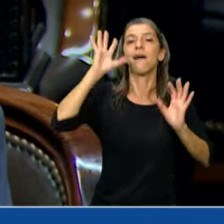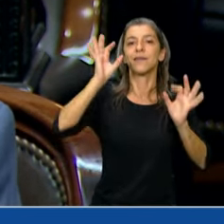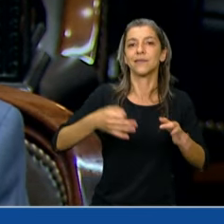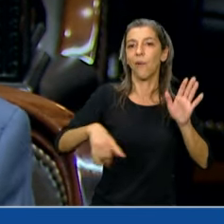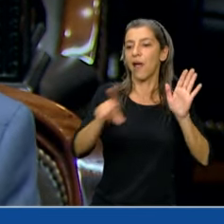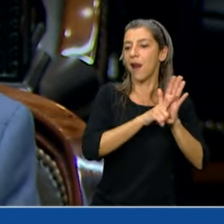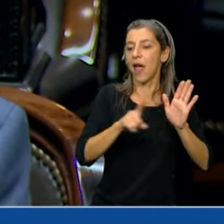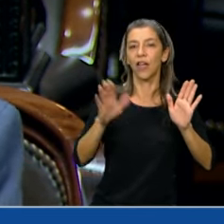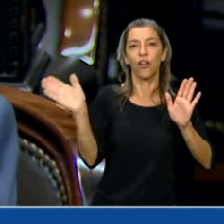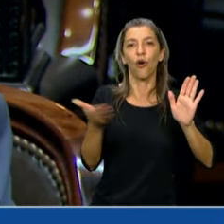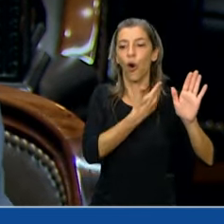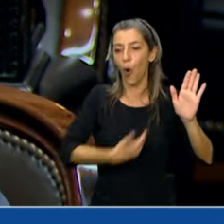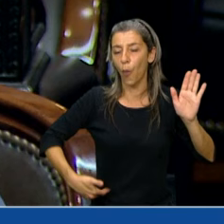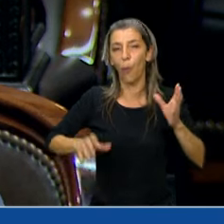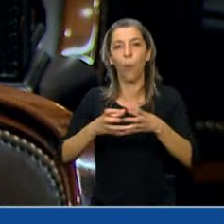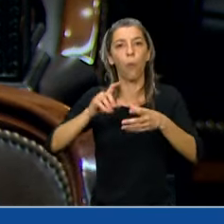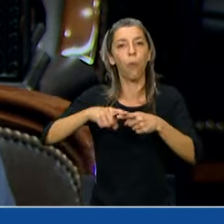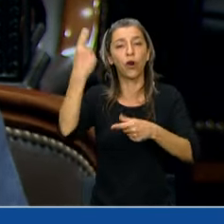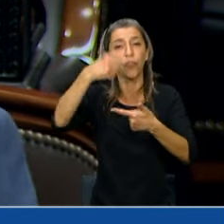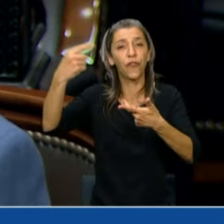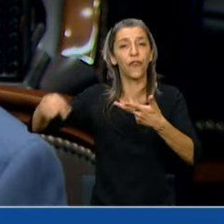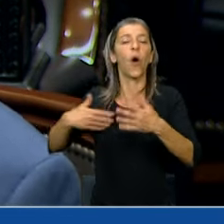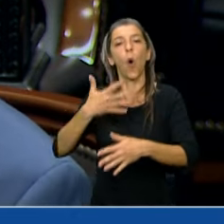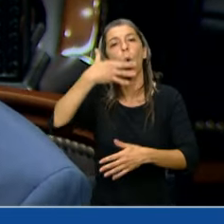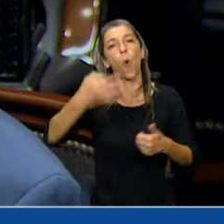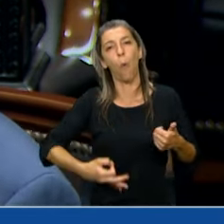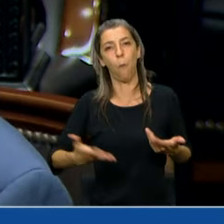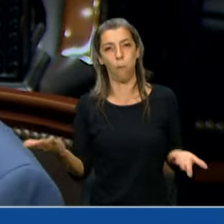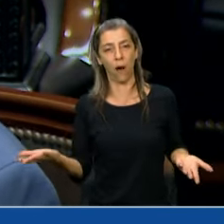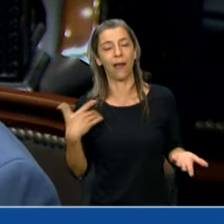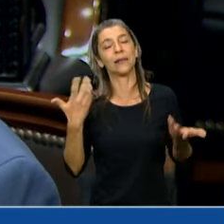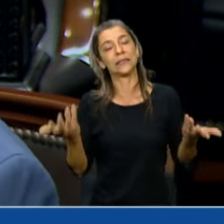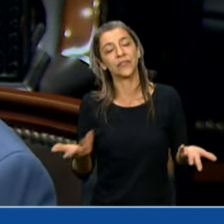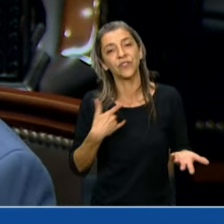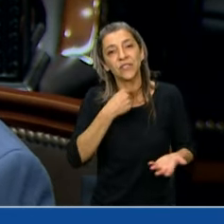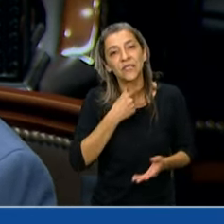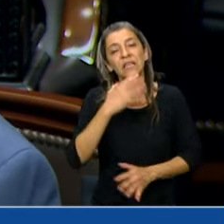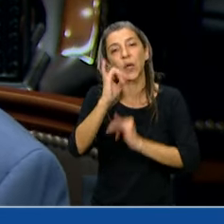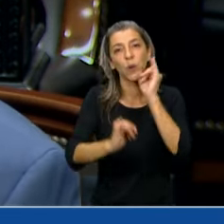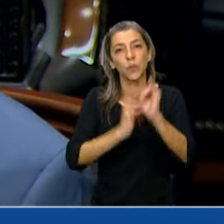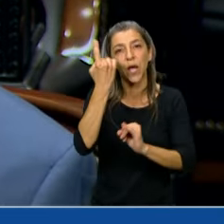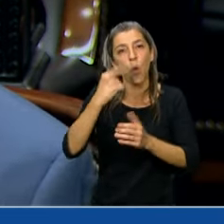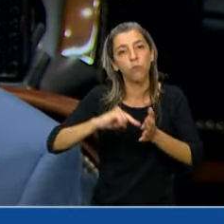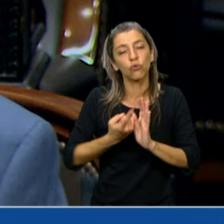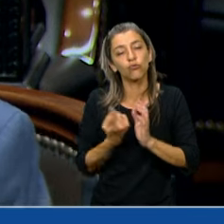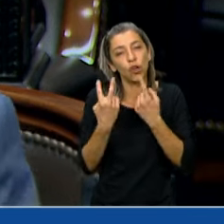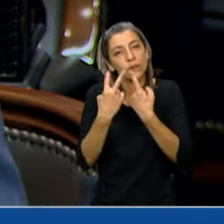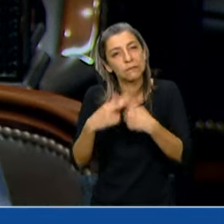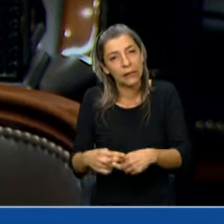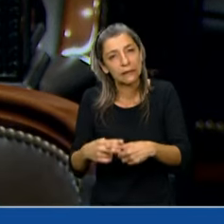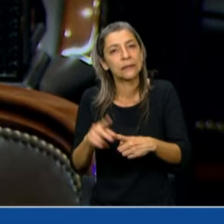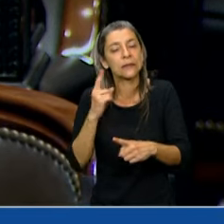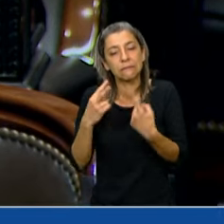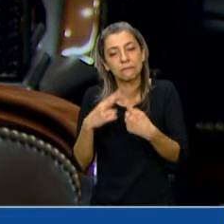jurídica que esta industria se merece por eso quisiera hablar también de algunos de los aspectos técnicos por los cual